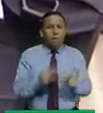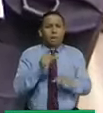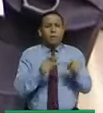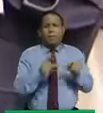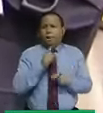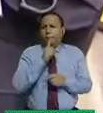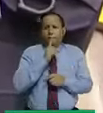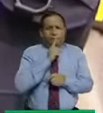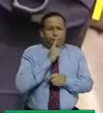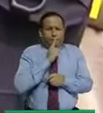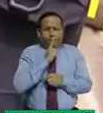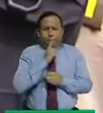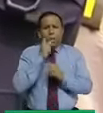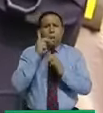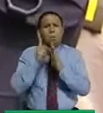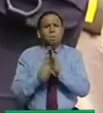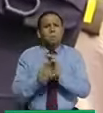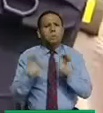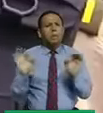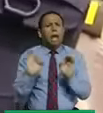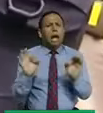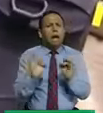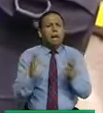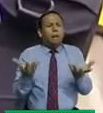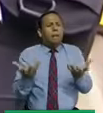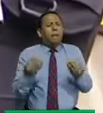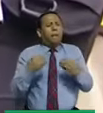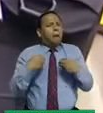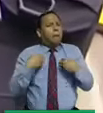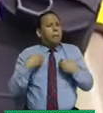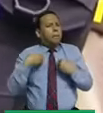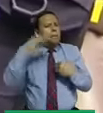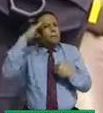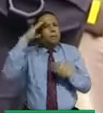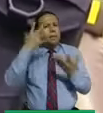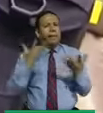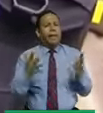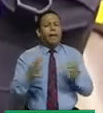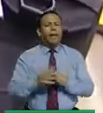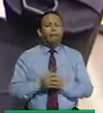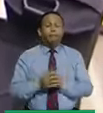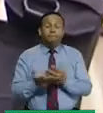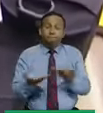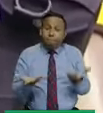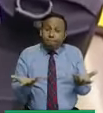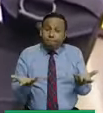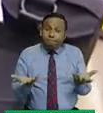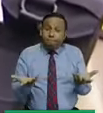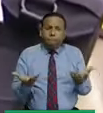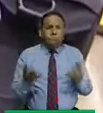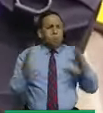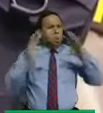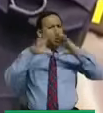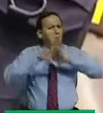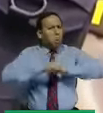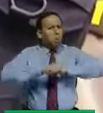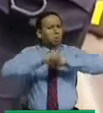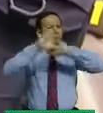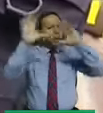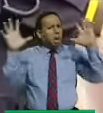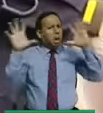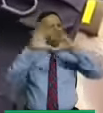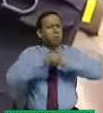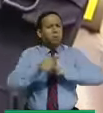información. Entonces, he ahí la acuciosidad de los agentes investigadores en el transcurso de la noche o del día que puedan